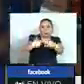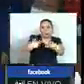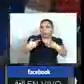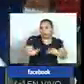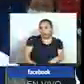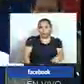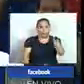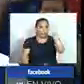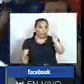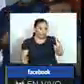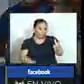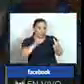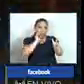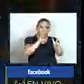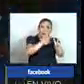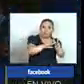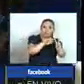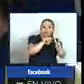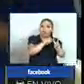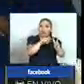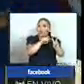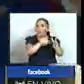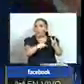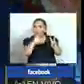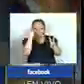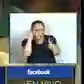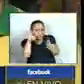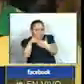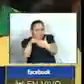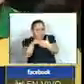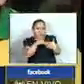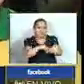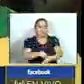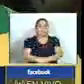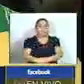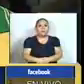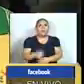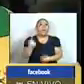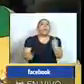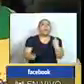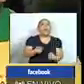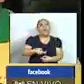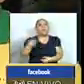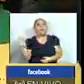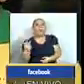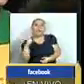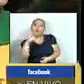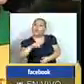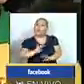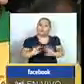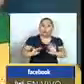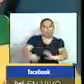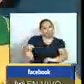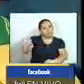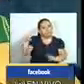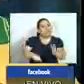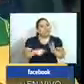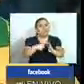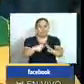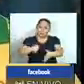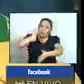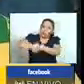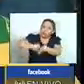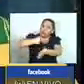2 dirigentes se les agrega apología del delito. ¿Cuál ha sido el pecado? Aquí no está hablando con delincuentes, está hablando con